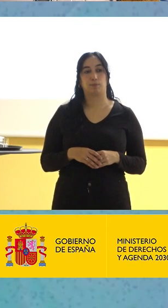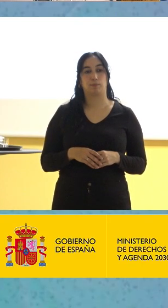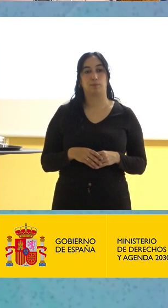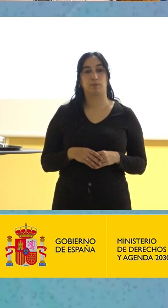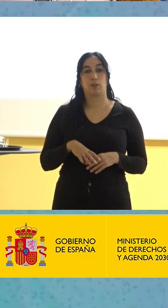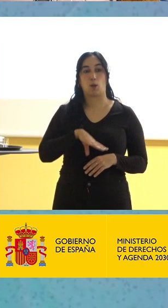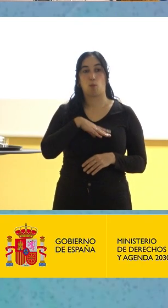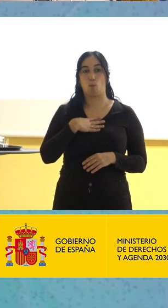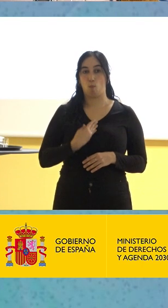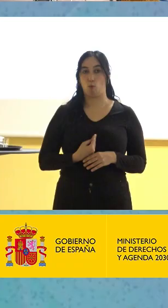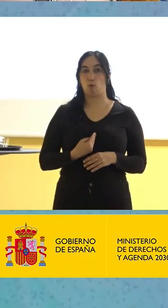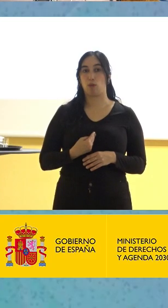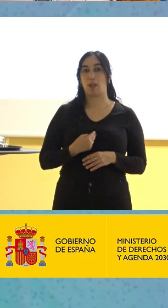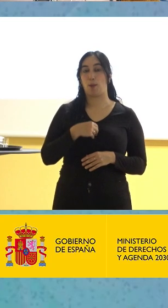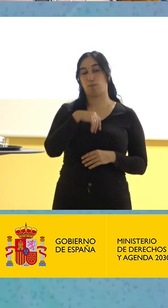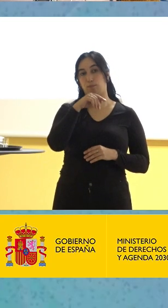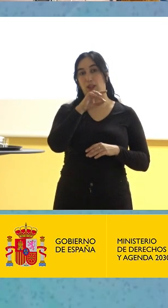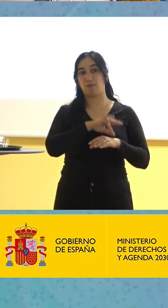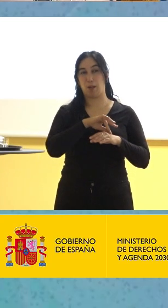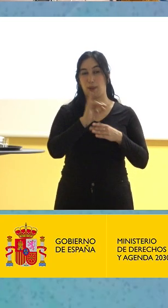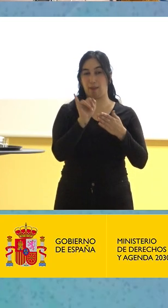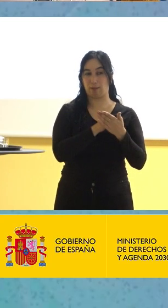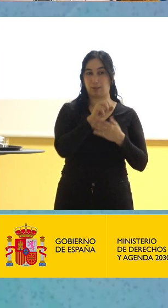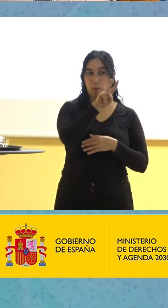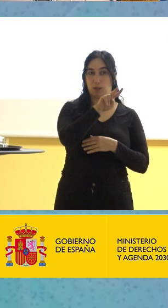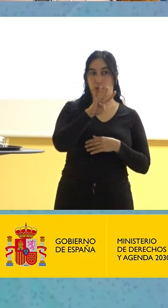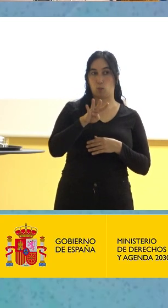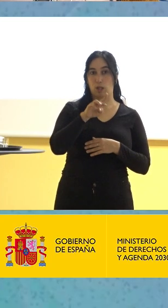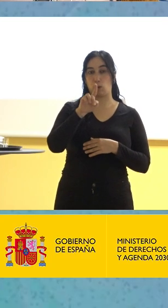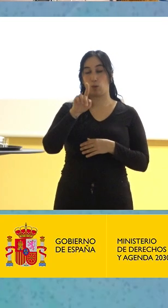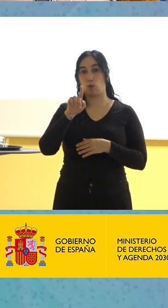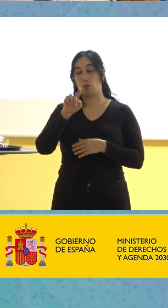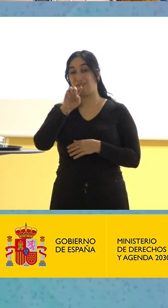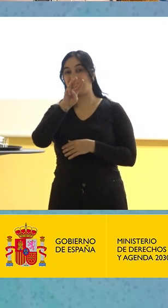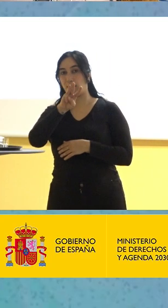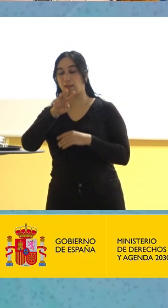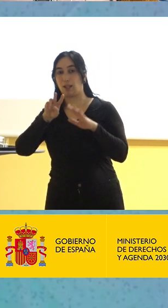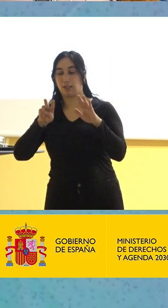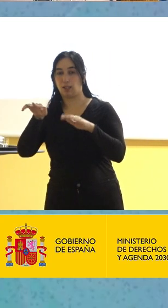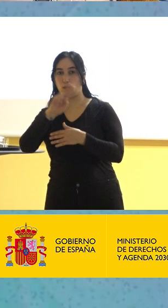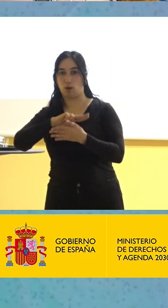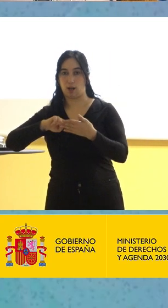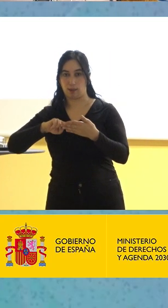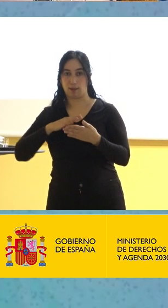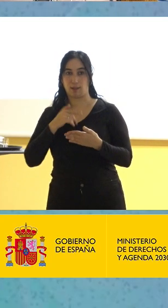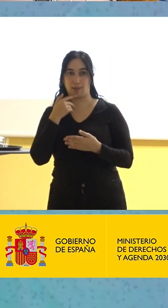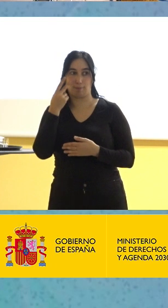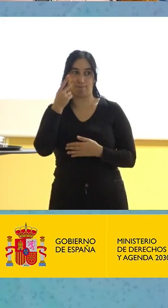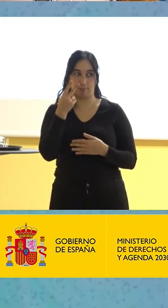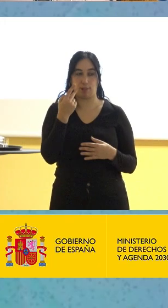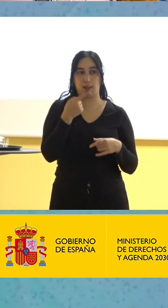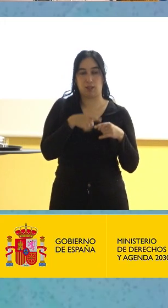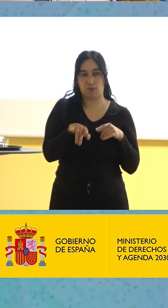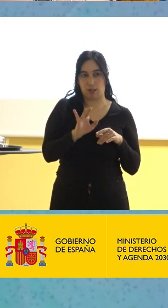en Murcia se criban 24 o 37 en Galicia, ¿no? Entonces, bueno, pues encontramos, ¿no?, que hay